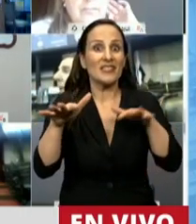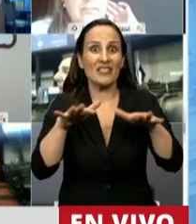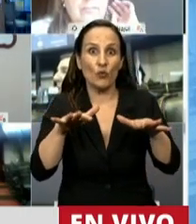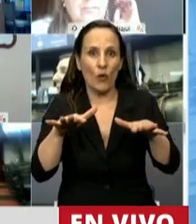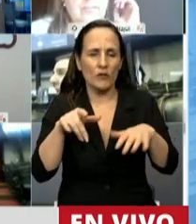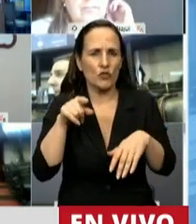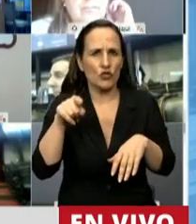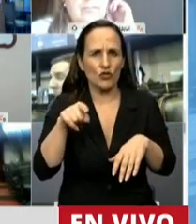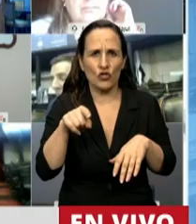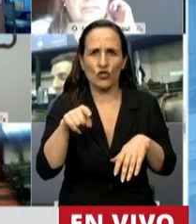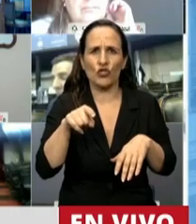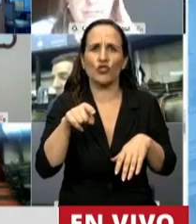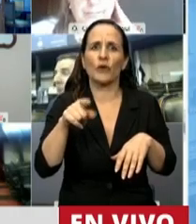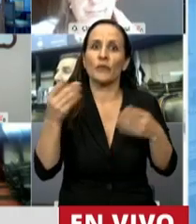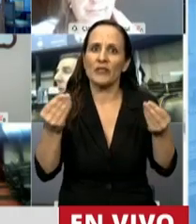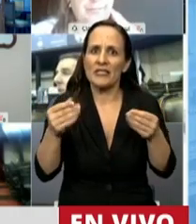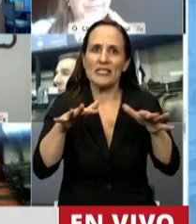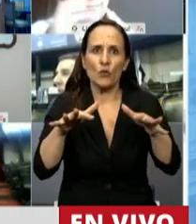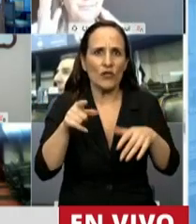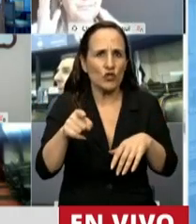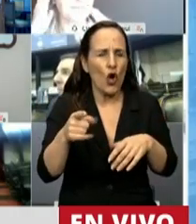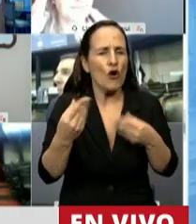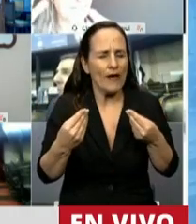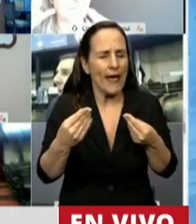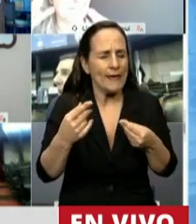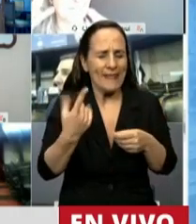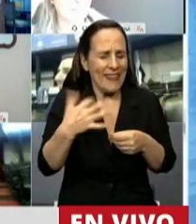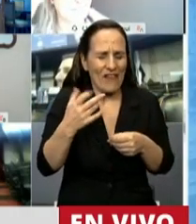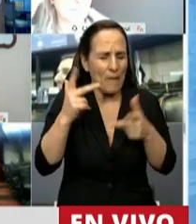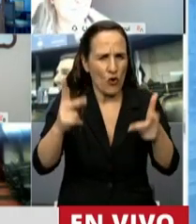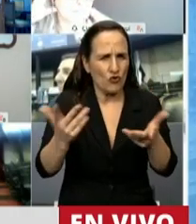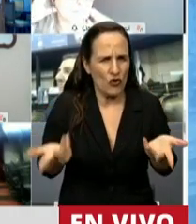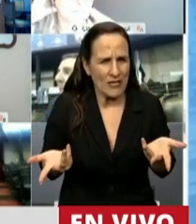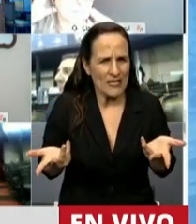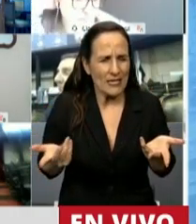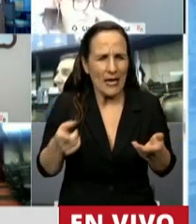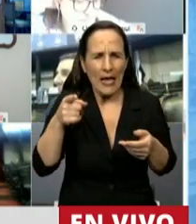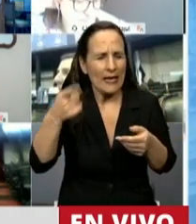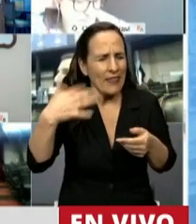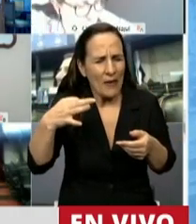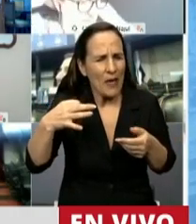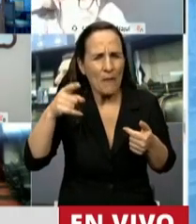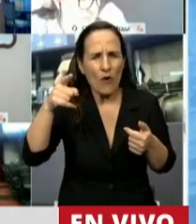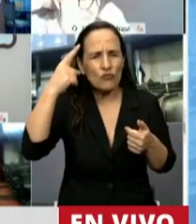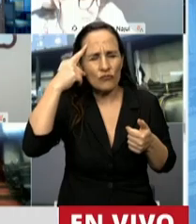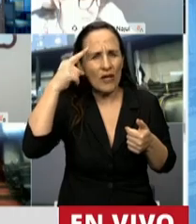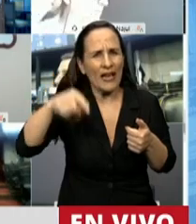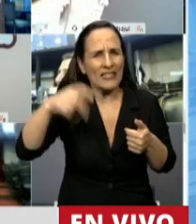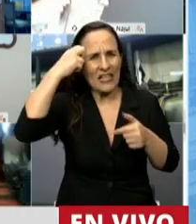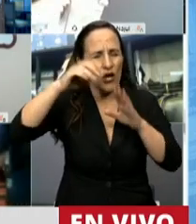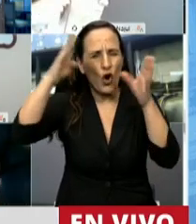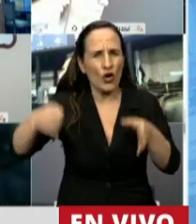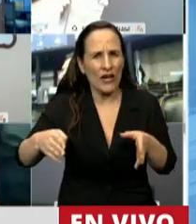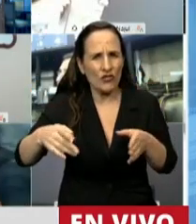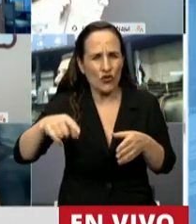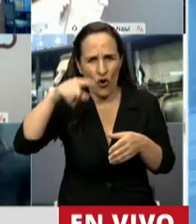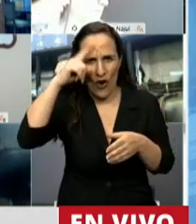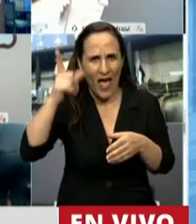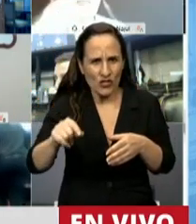dejar de mencionar y situación que vamos a manifestar en este Congreso Nacional, en